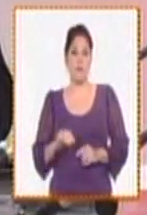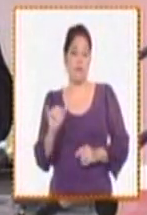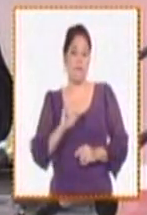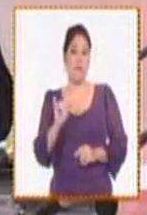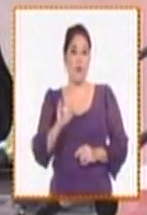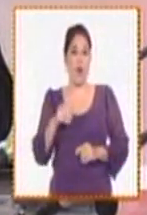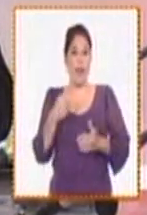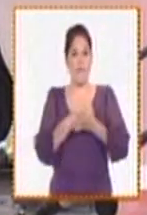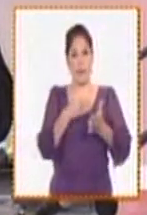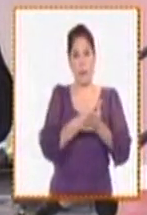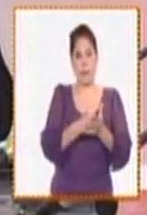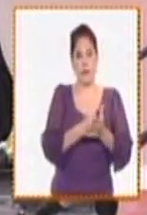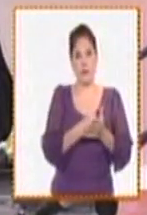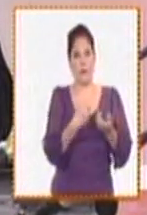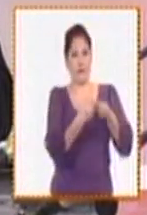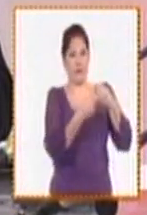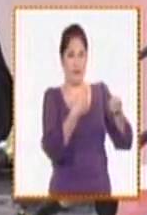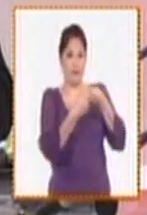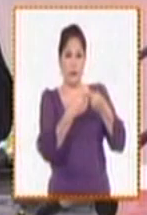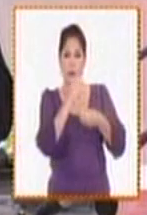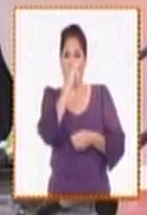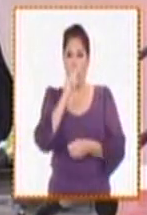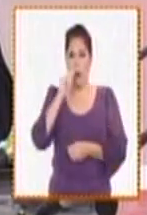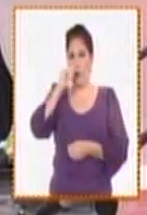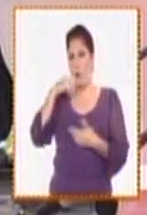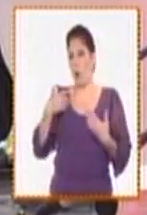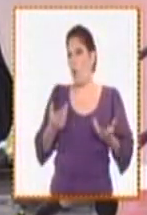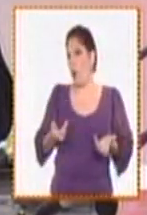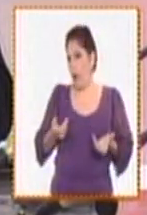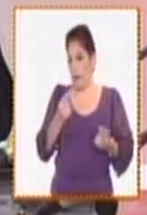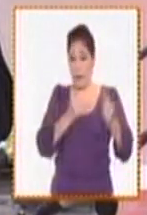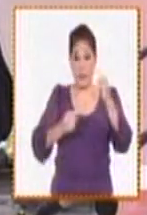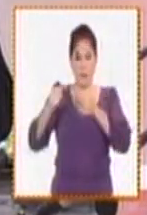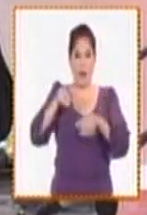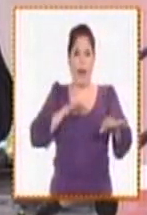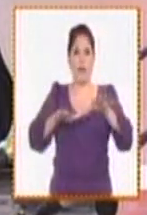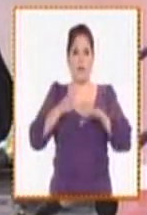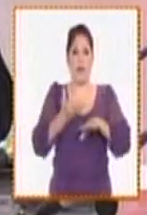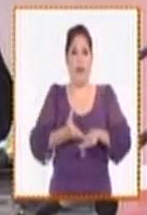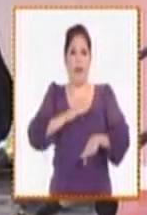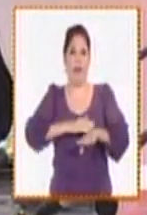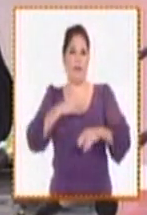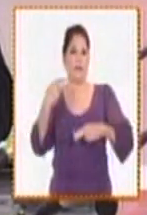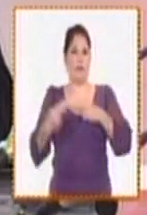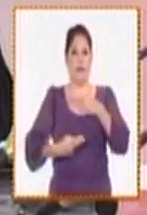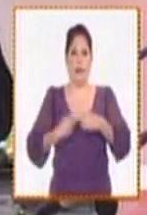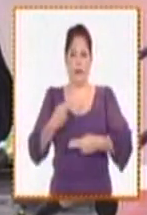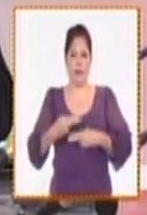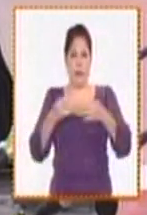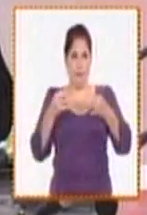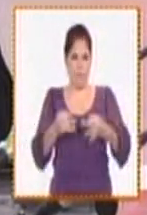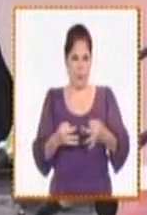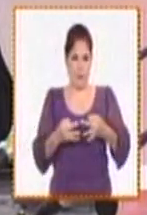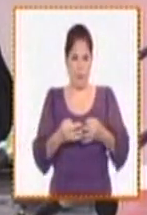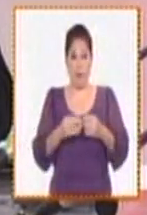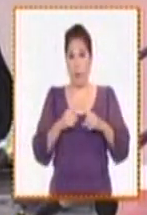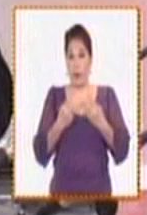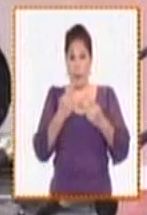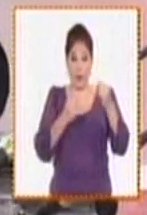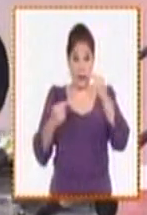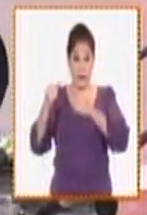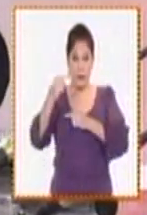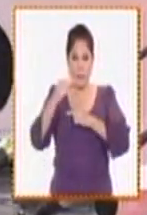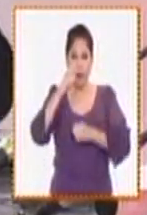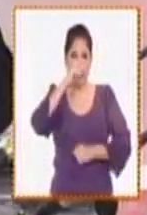al tráfico de drogas, pero también cuáles son sobre todo las acciones preventivas que sobre todo para nuestros jóvenes y